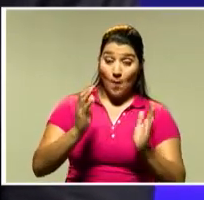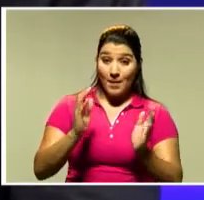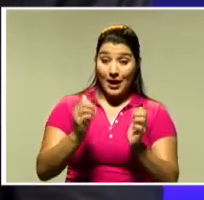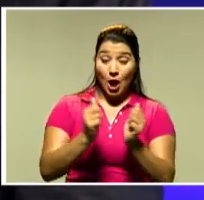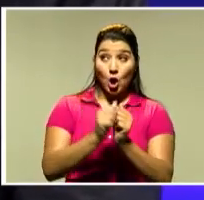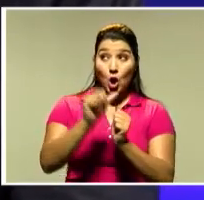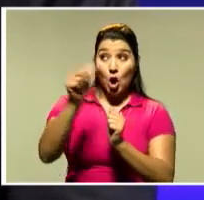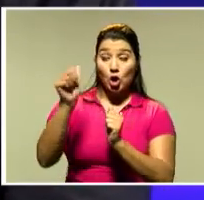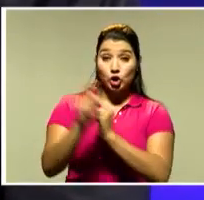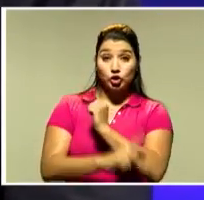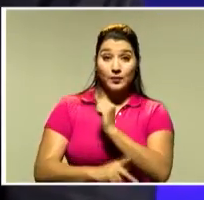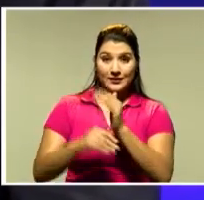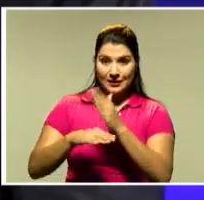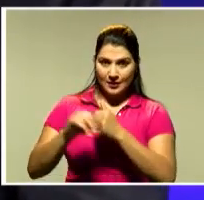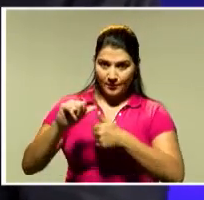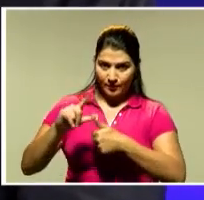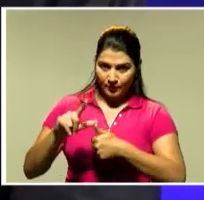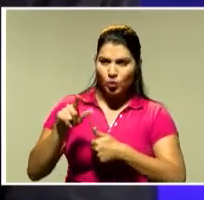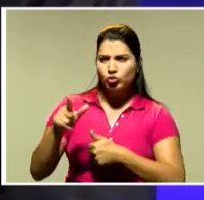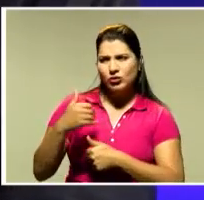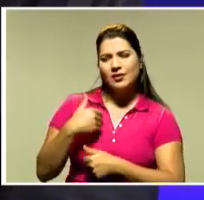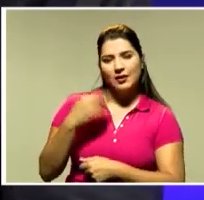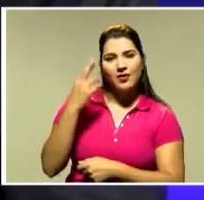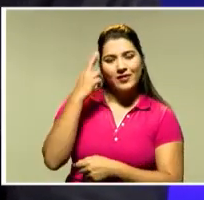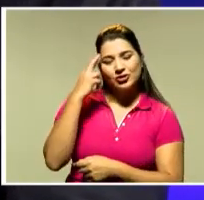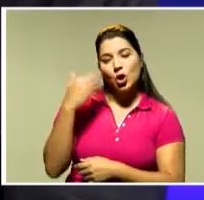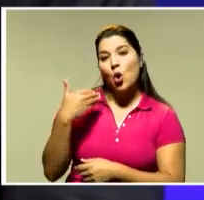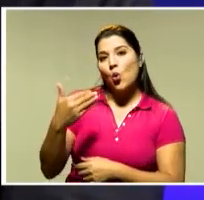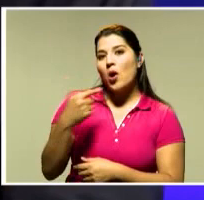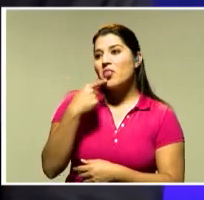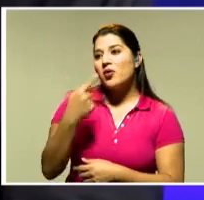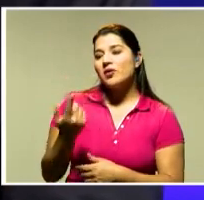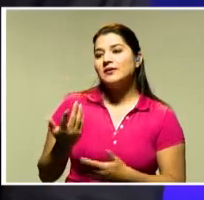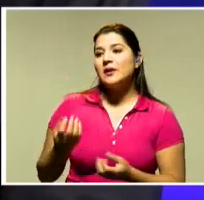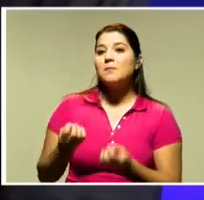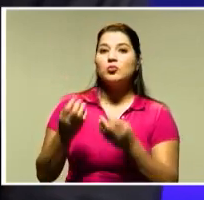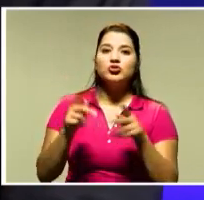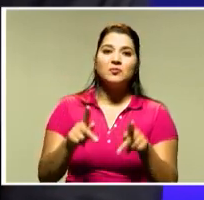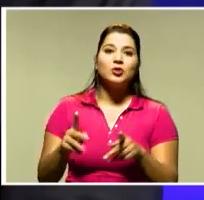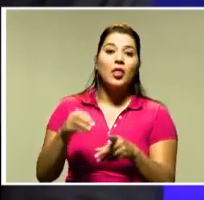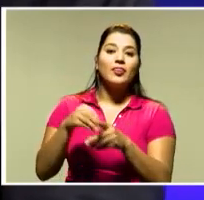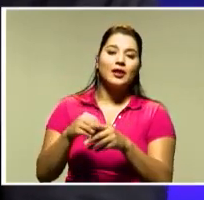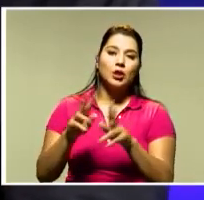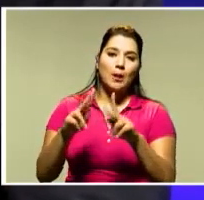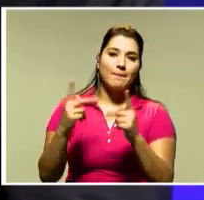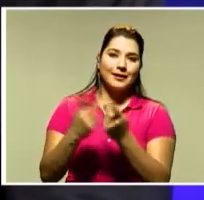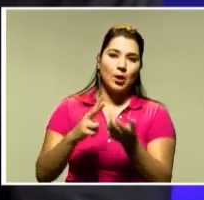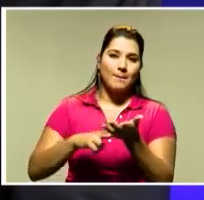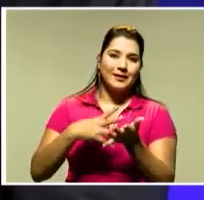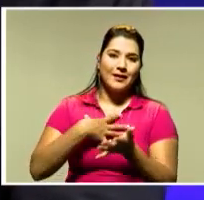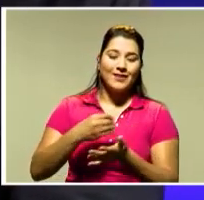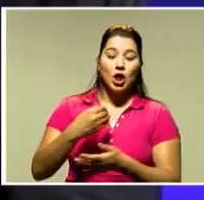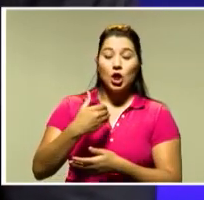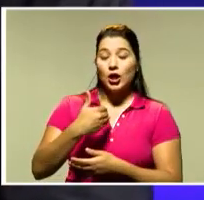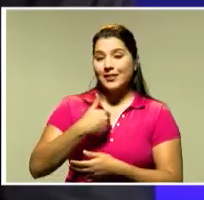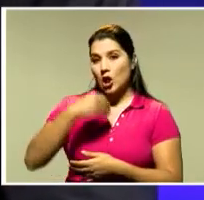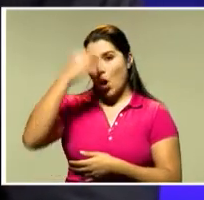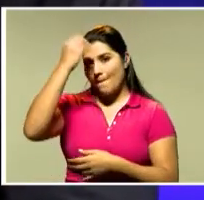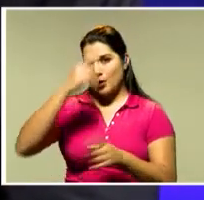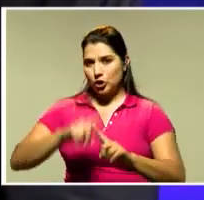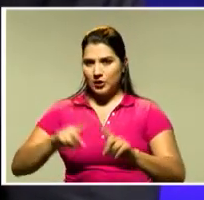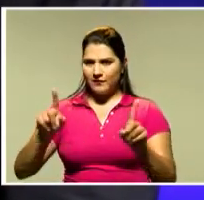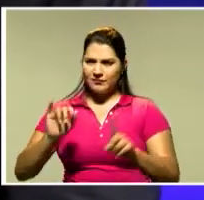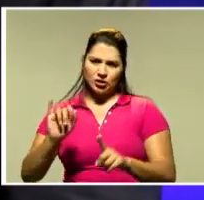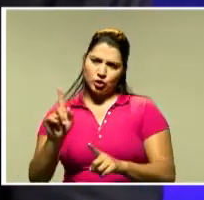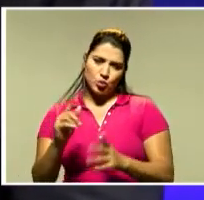países de América Latina. Usted tiene razón cuando dice que hay gente dentro de Liberación Nacional que piensa muy distinto. Eso no es